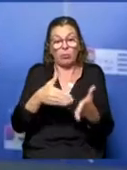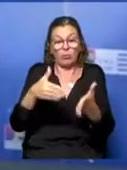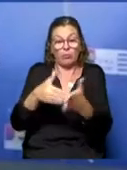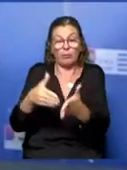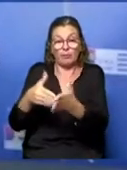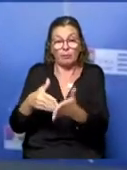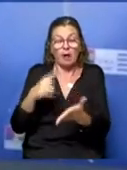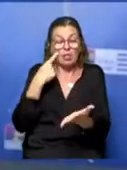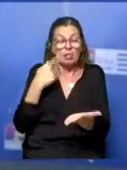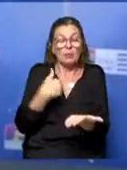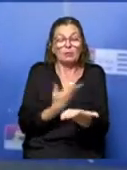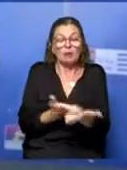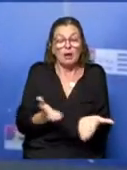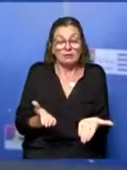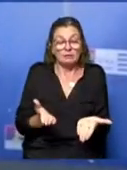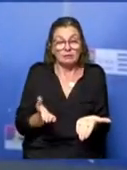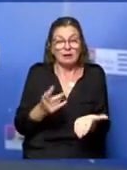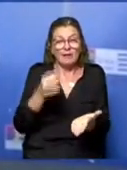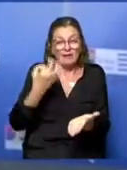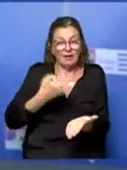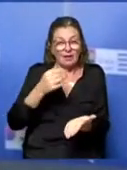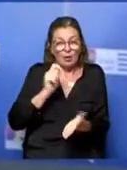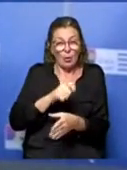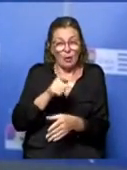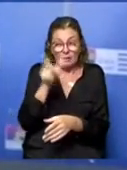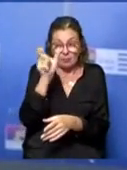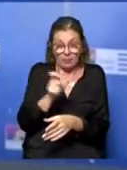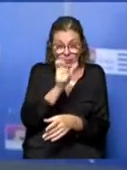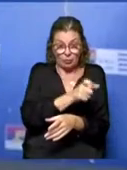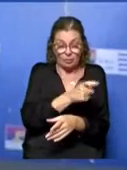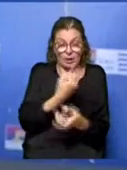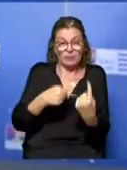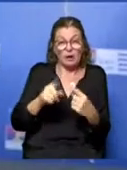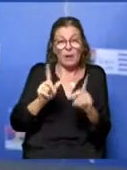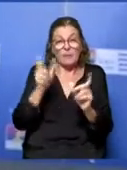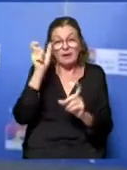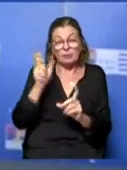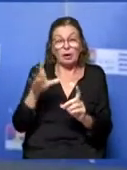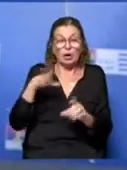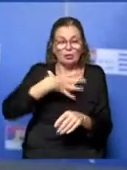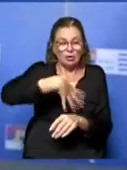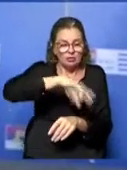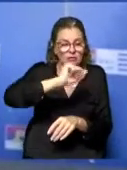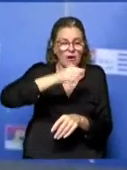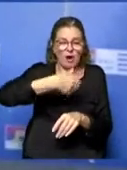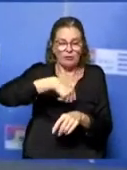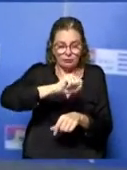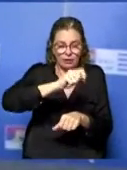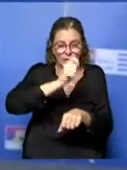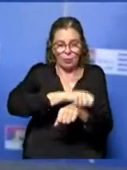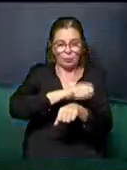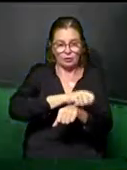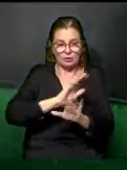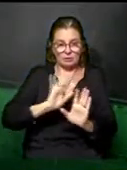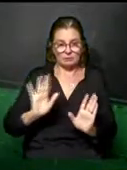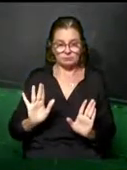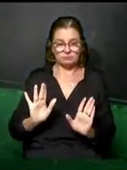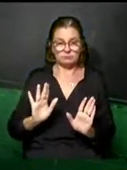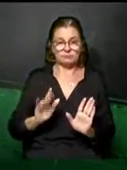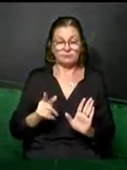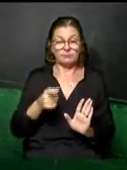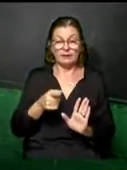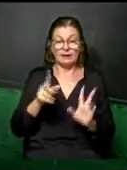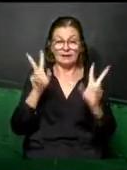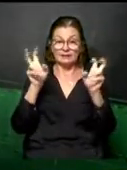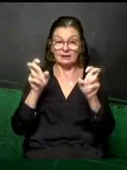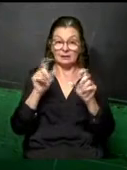que hay que demostrarlas y que el verdadero juez es la gente. Y hay gente que cree que todo hay que llevarlo al Poder Judicial. Bueno, y este